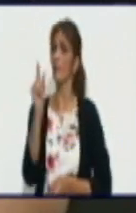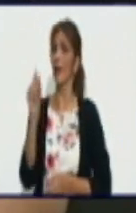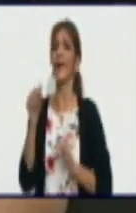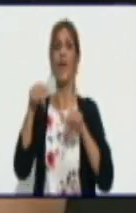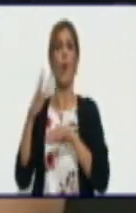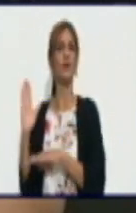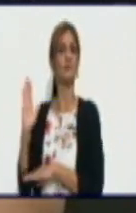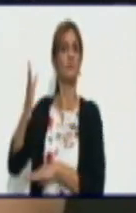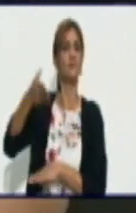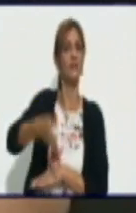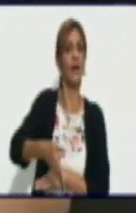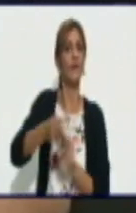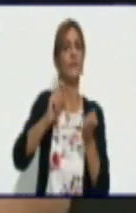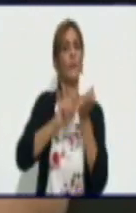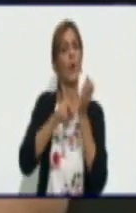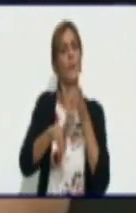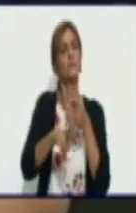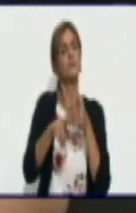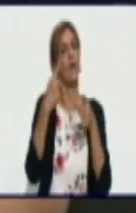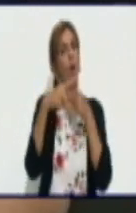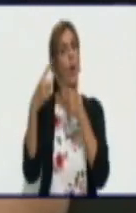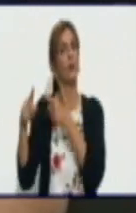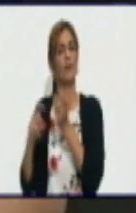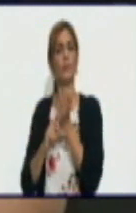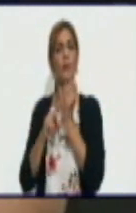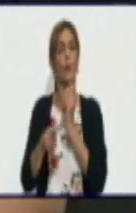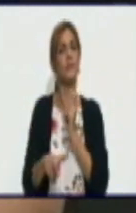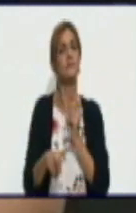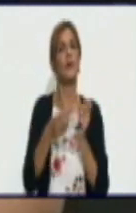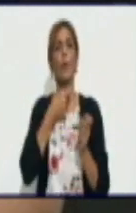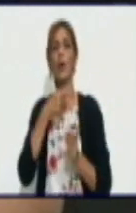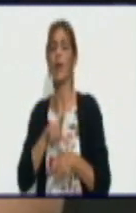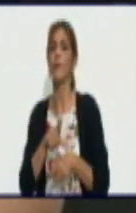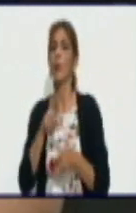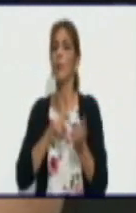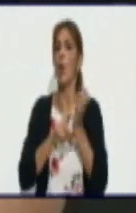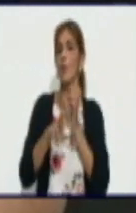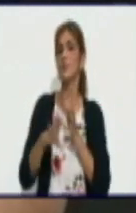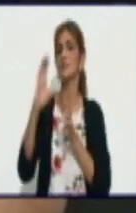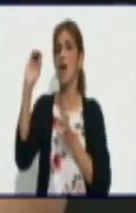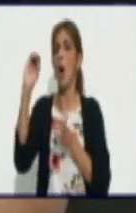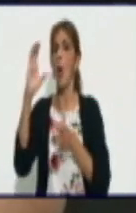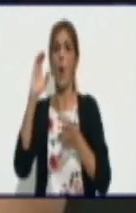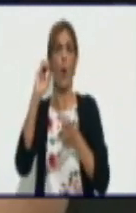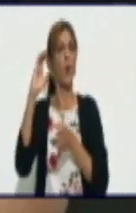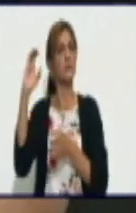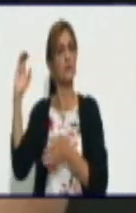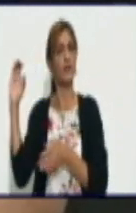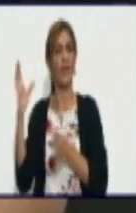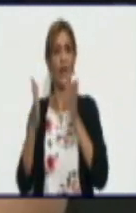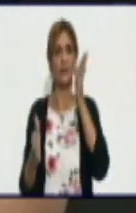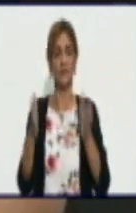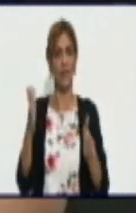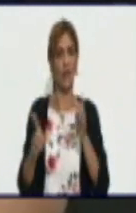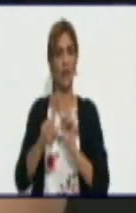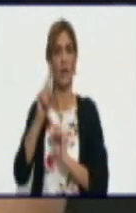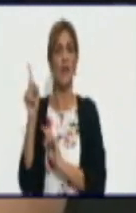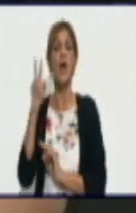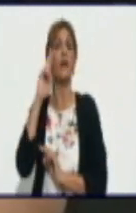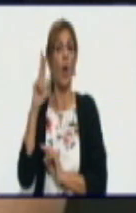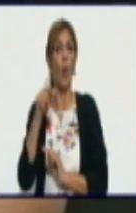una alta transmisión, como en el caso de las provincias del occidente, recordar que hoy todo el que venga de esa,